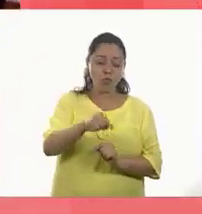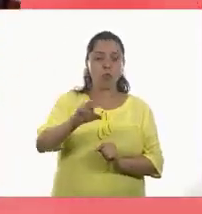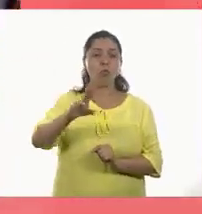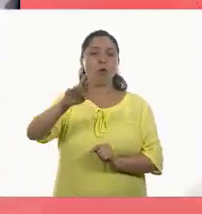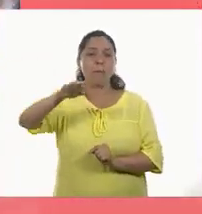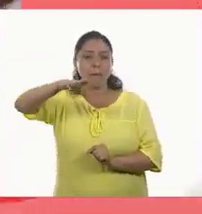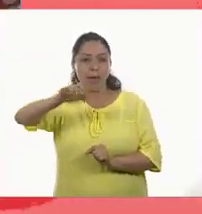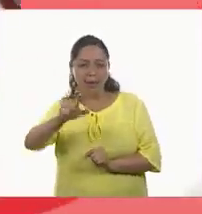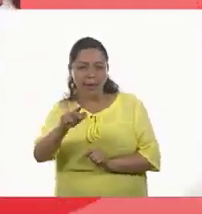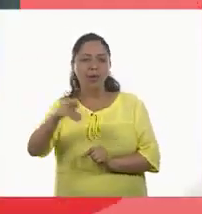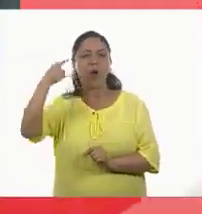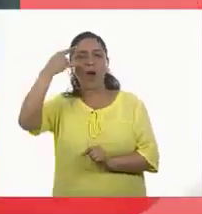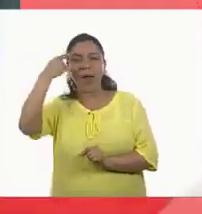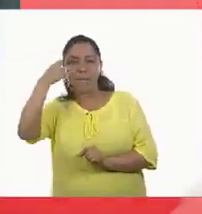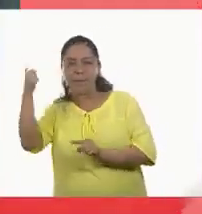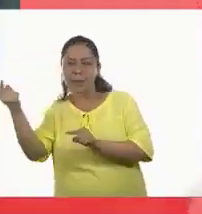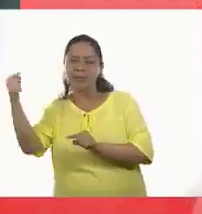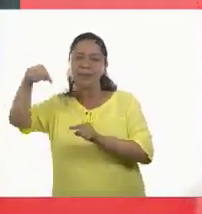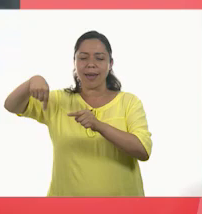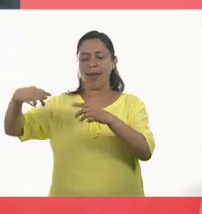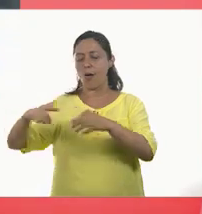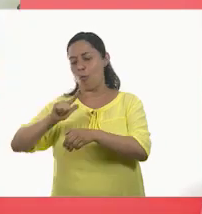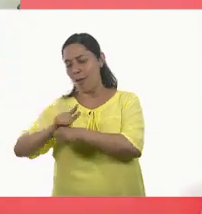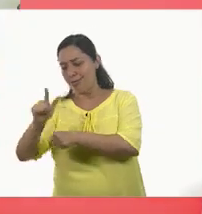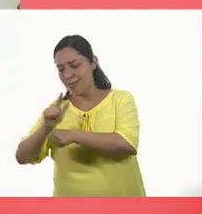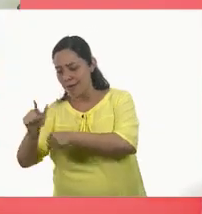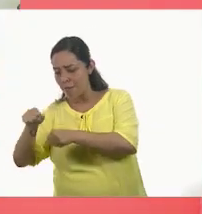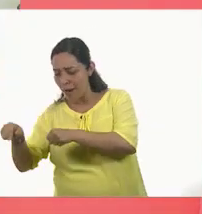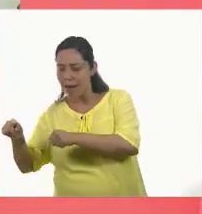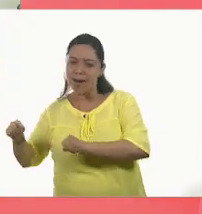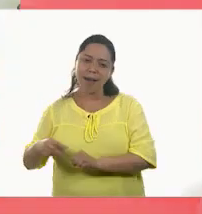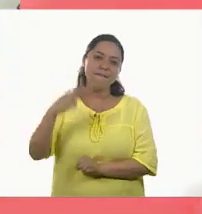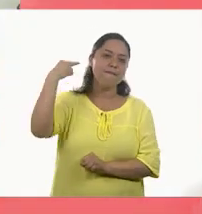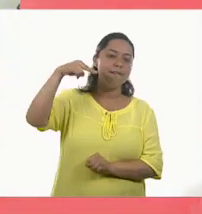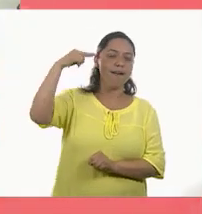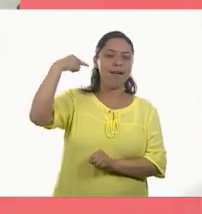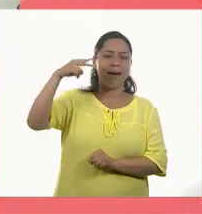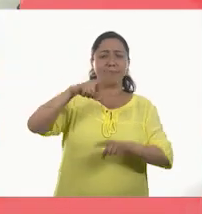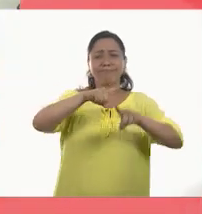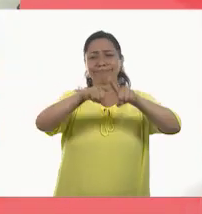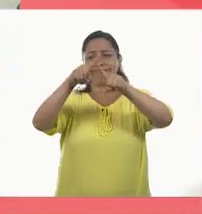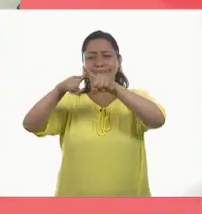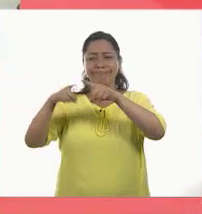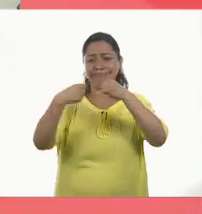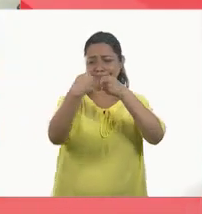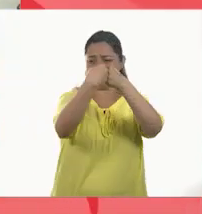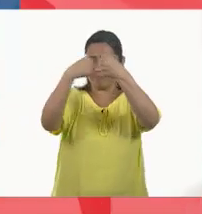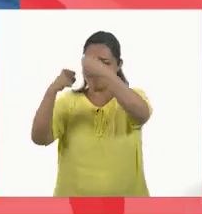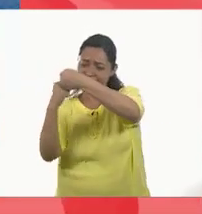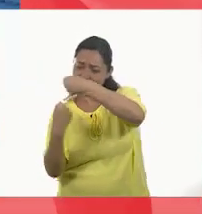de Campeche y la República de Guatemala hasta Veracruz y sus actuales límites.